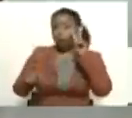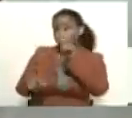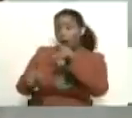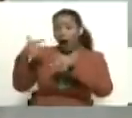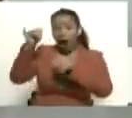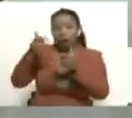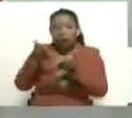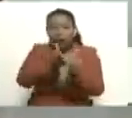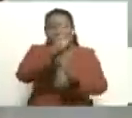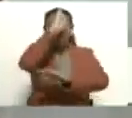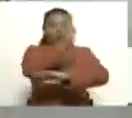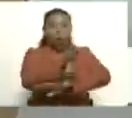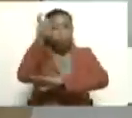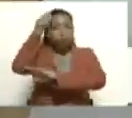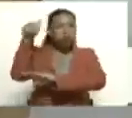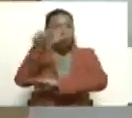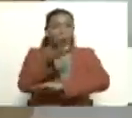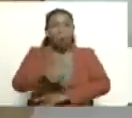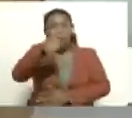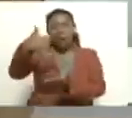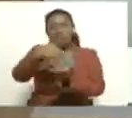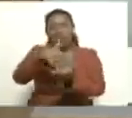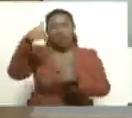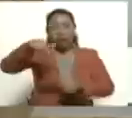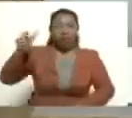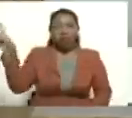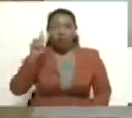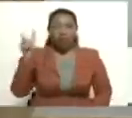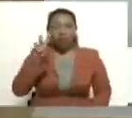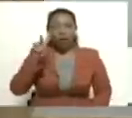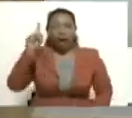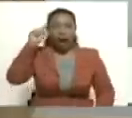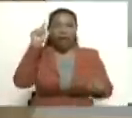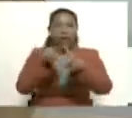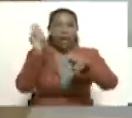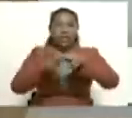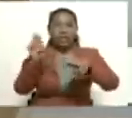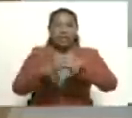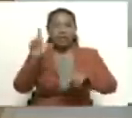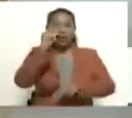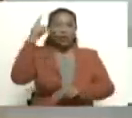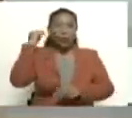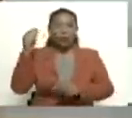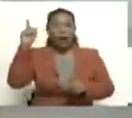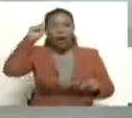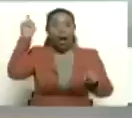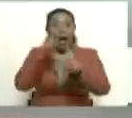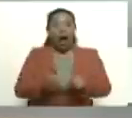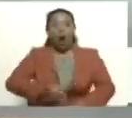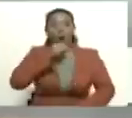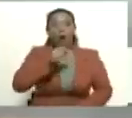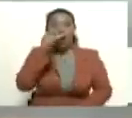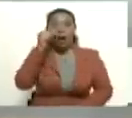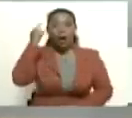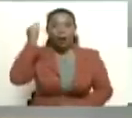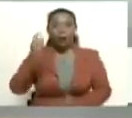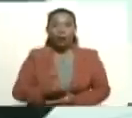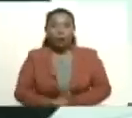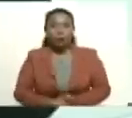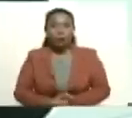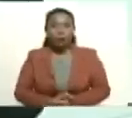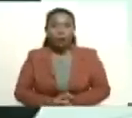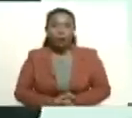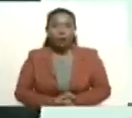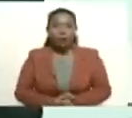dirigida hacia la población más vulnerable de nuestro país, hacia nuestras niñas, hacia nuestros niños, hacia nuestras abuelas y hacia nuestros abuelos. Es